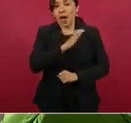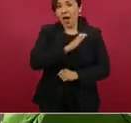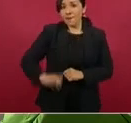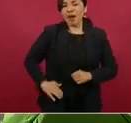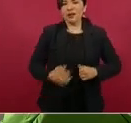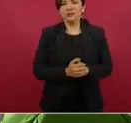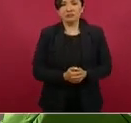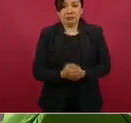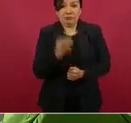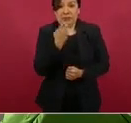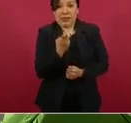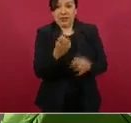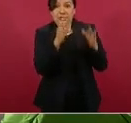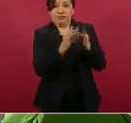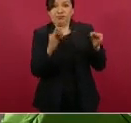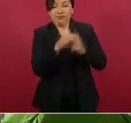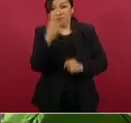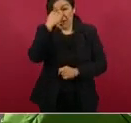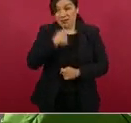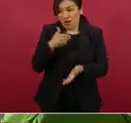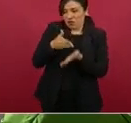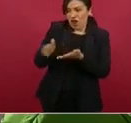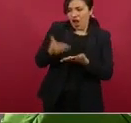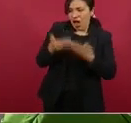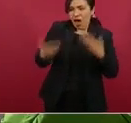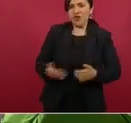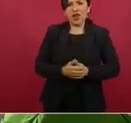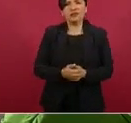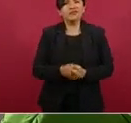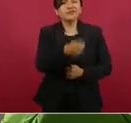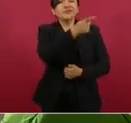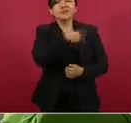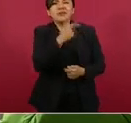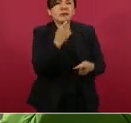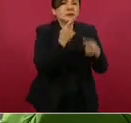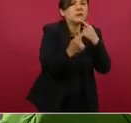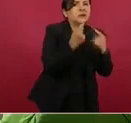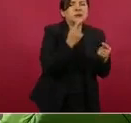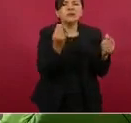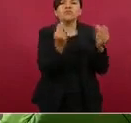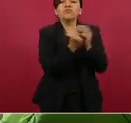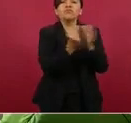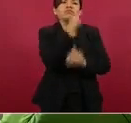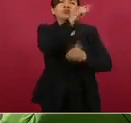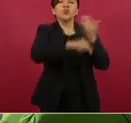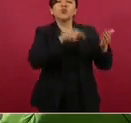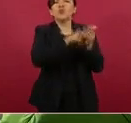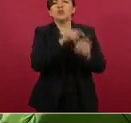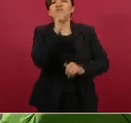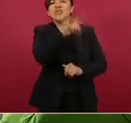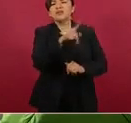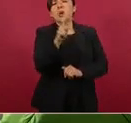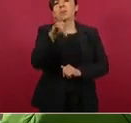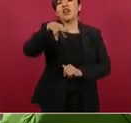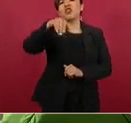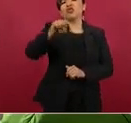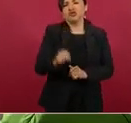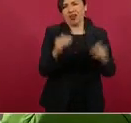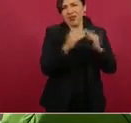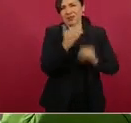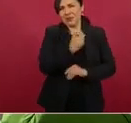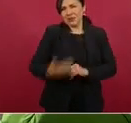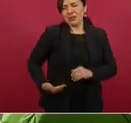explica este desafuero tramado desde Los Pinos. Por eso,